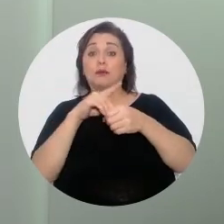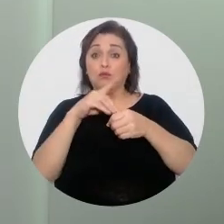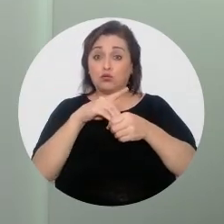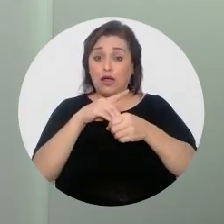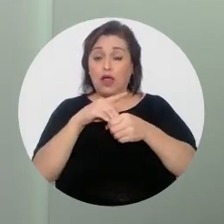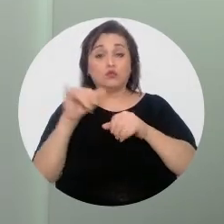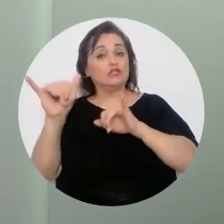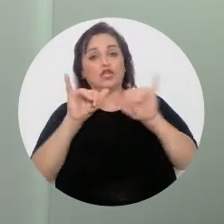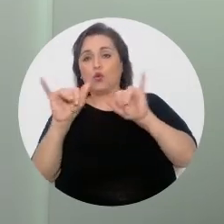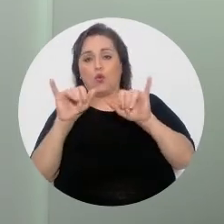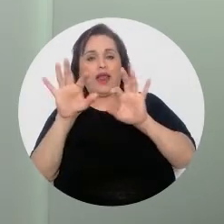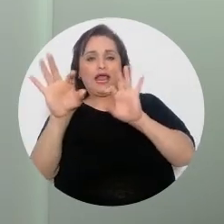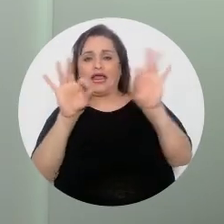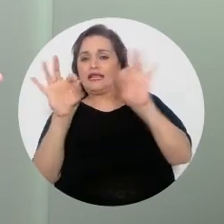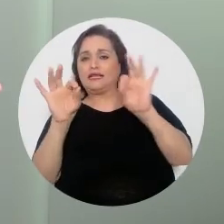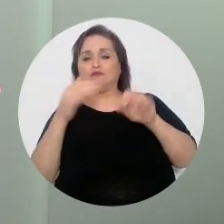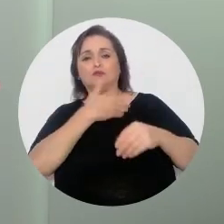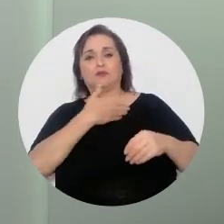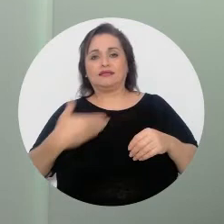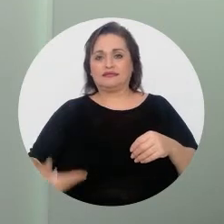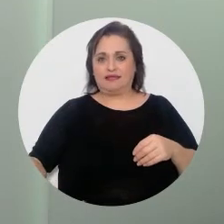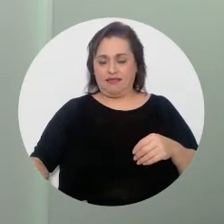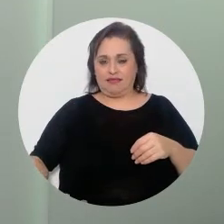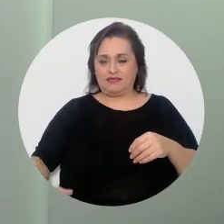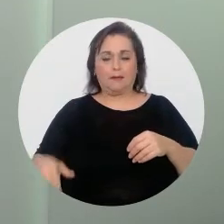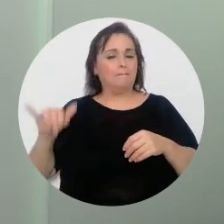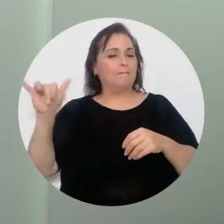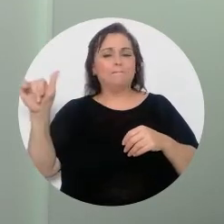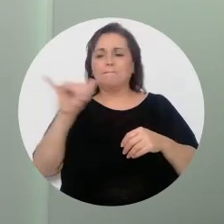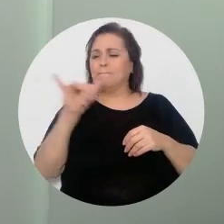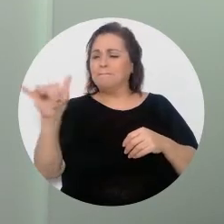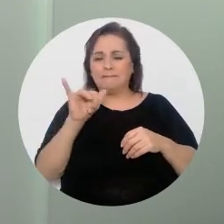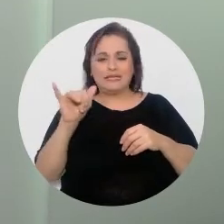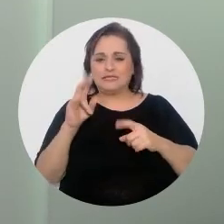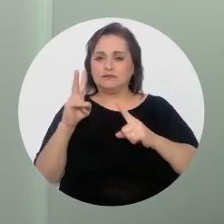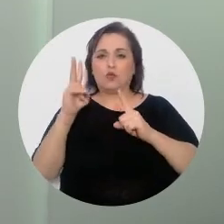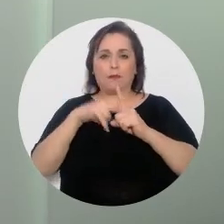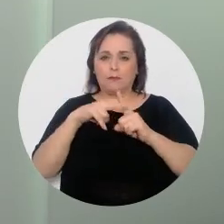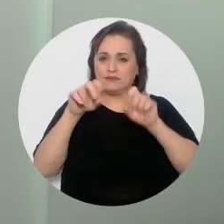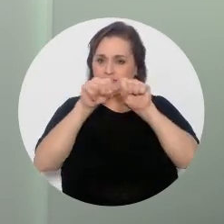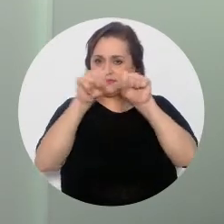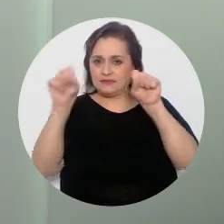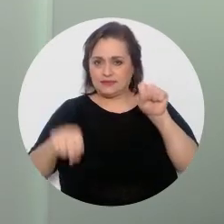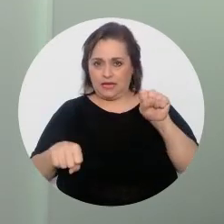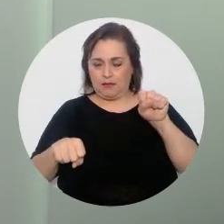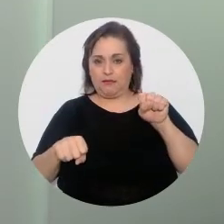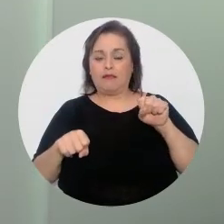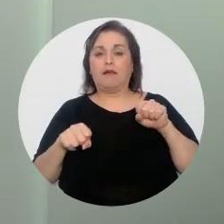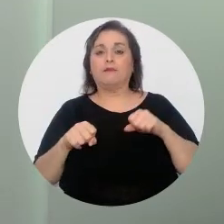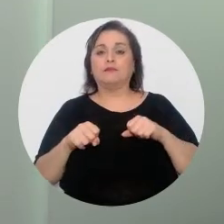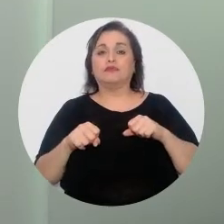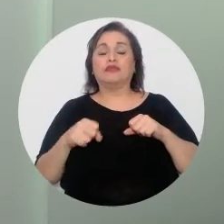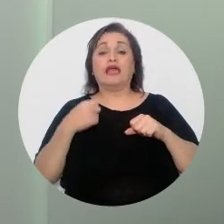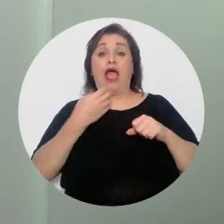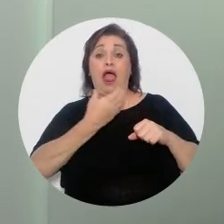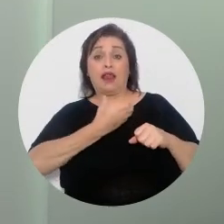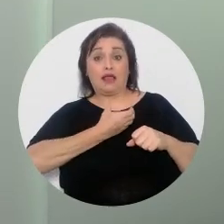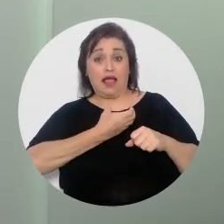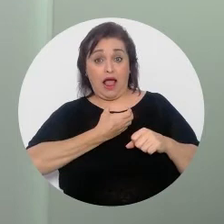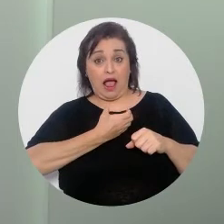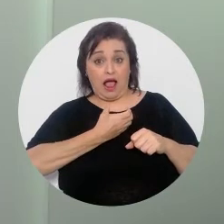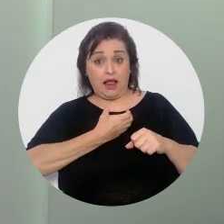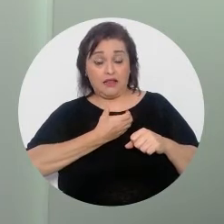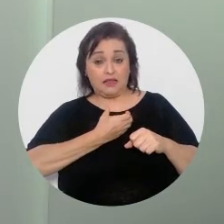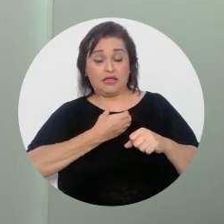a diputados o como elegimos al presidente de la República. Es decir, se aplican los mismos sistemas. En el caso de